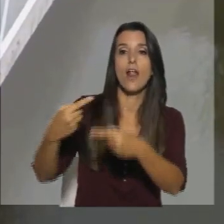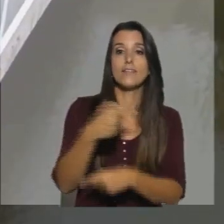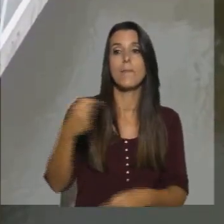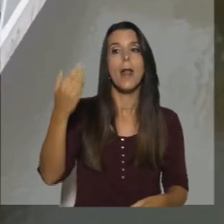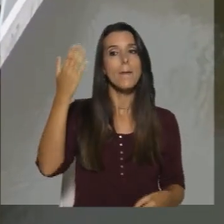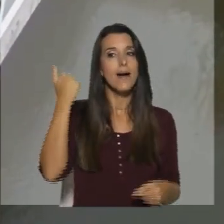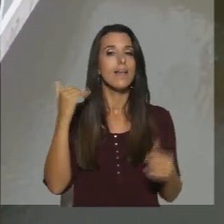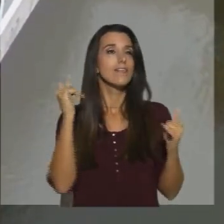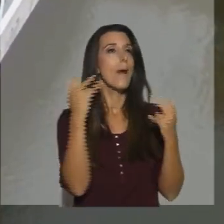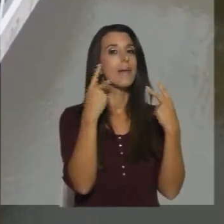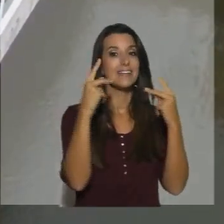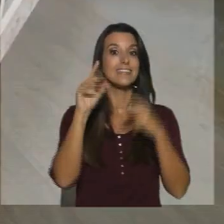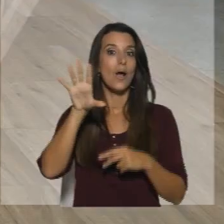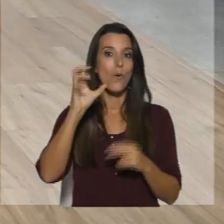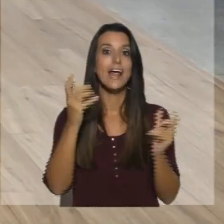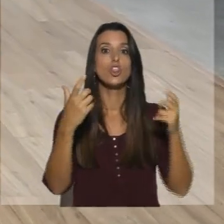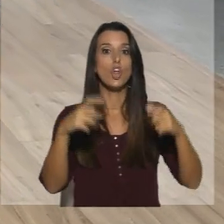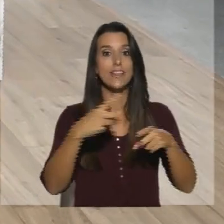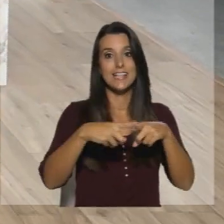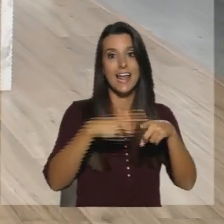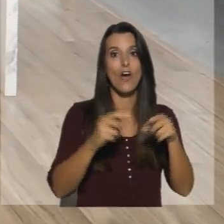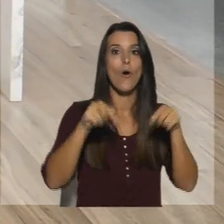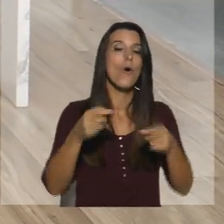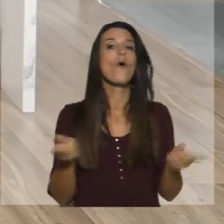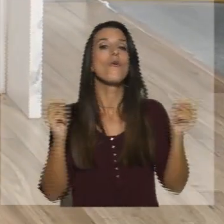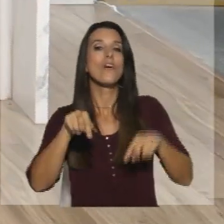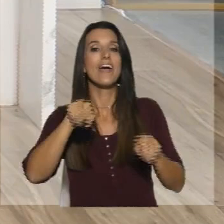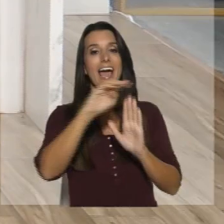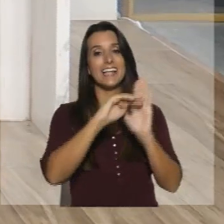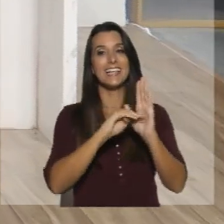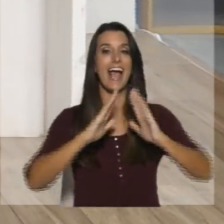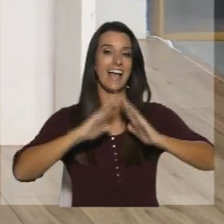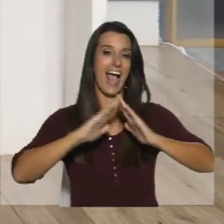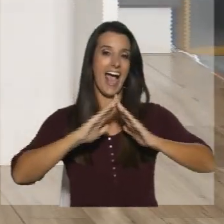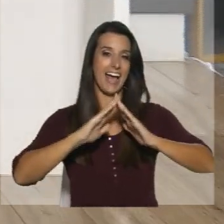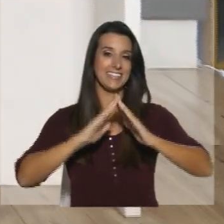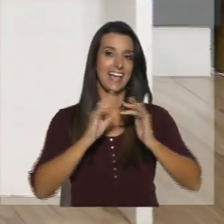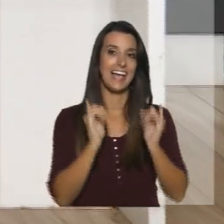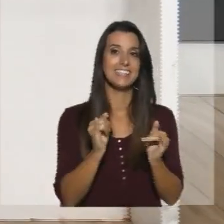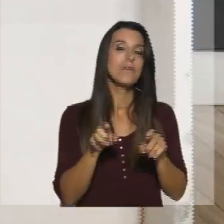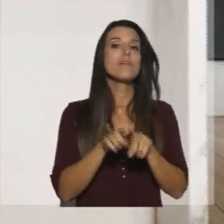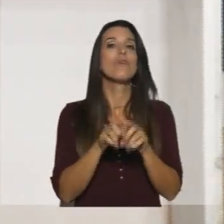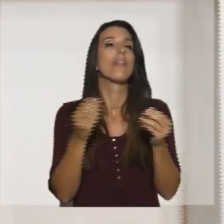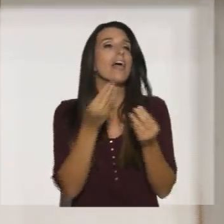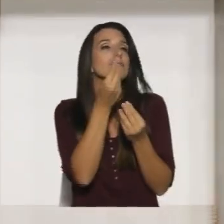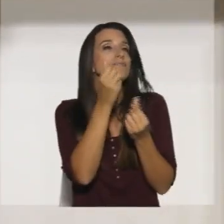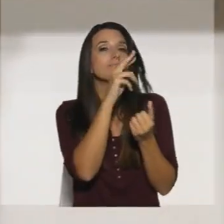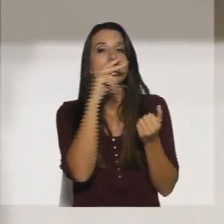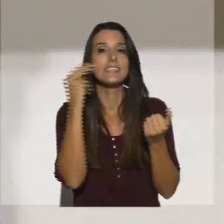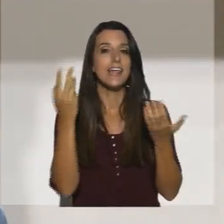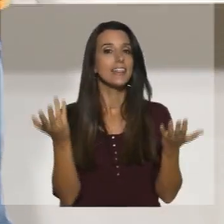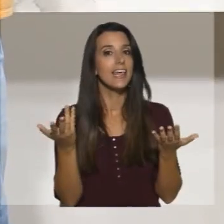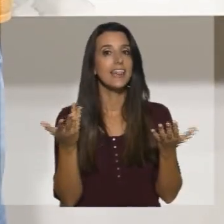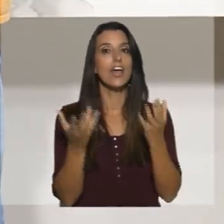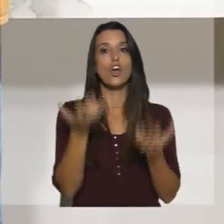viajado, habíamos hecho la carrot, ¿no? Y esta vez volvemos a recetas de casa, recetas de hogar. Exactamente, ese aroma que nos lleva, yo decía,